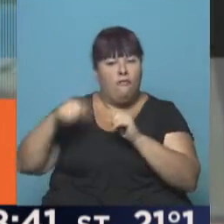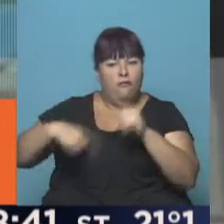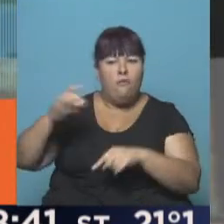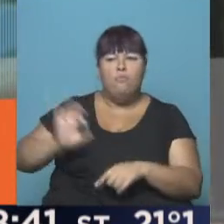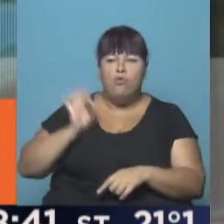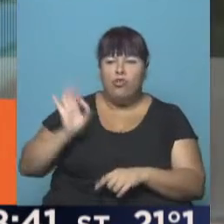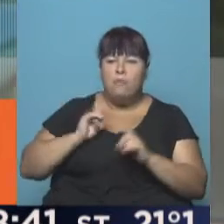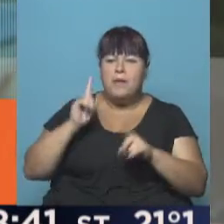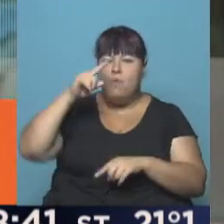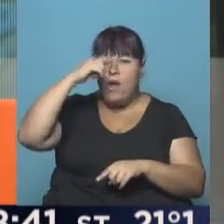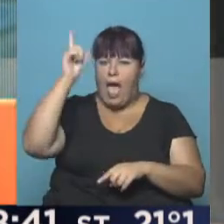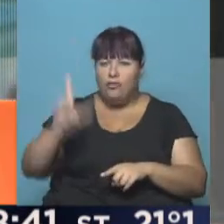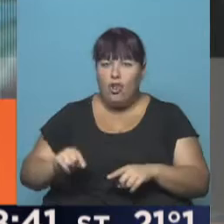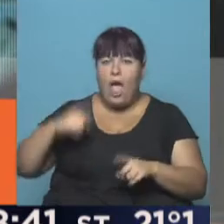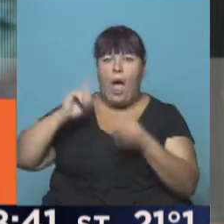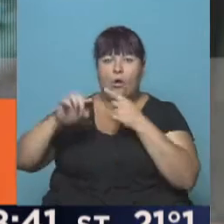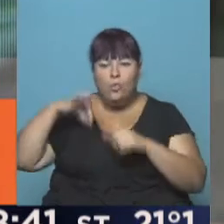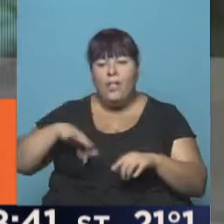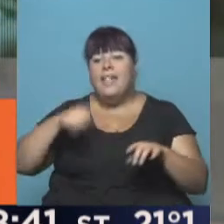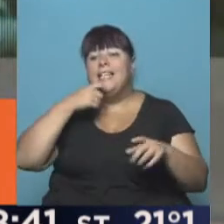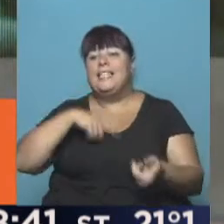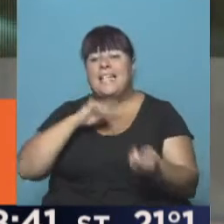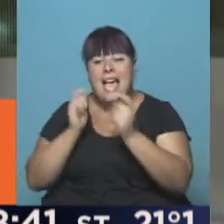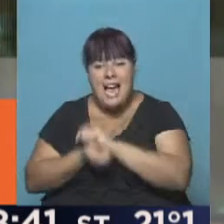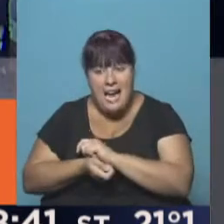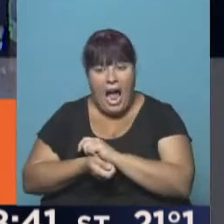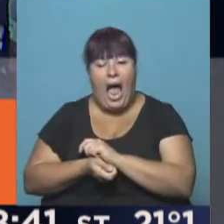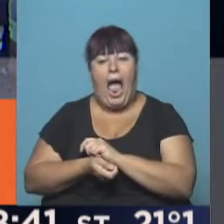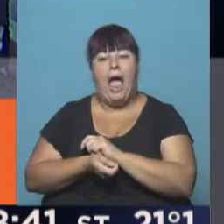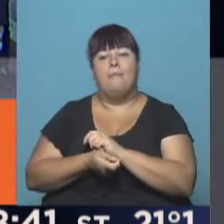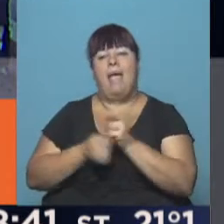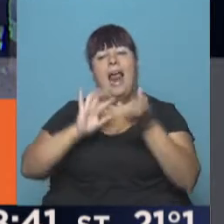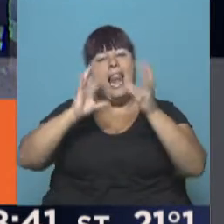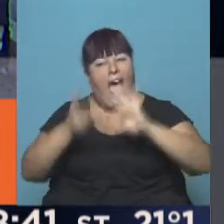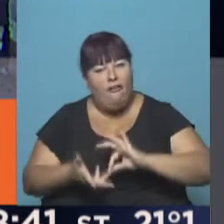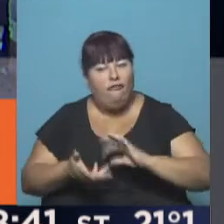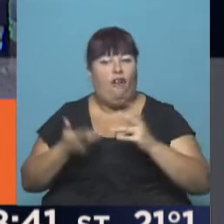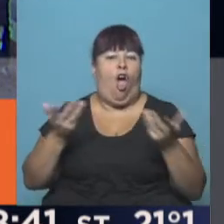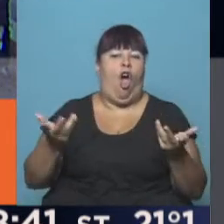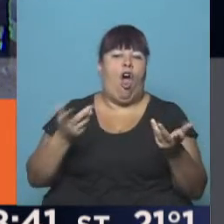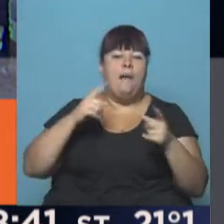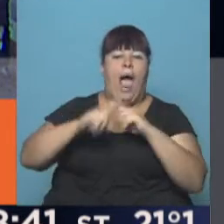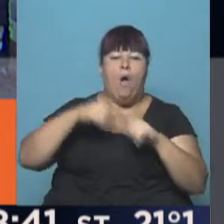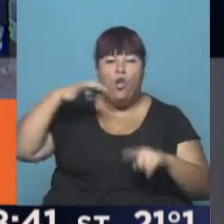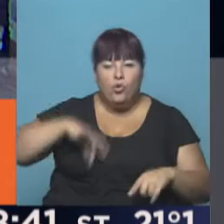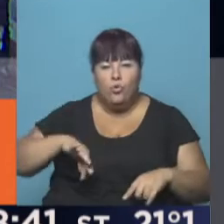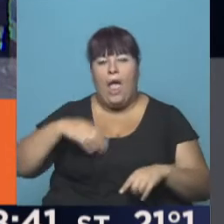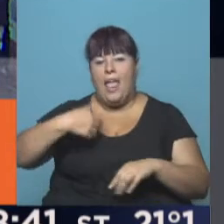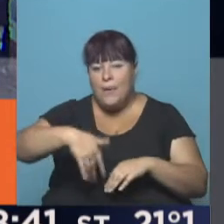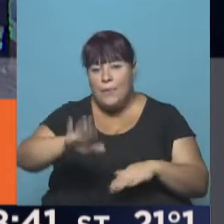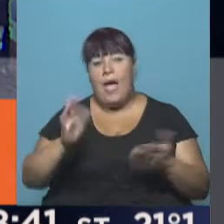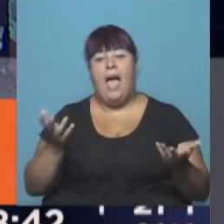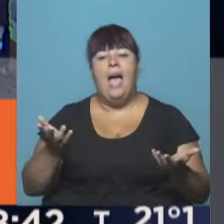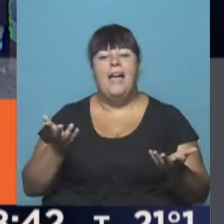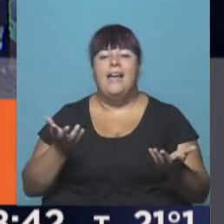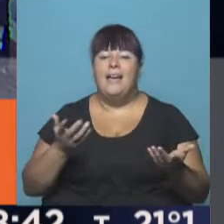hace muchos años y si se quería cambiar el sistema la forma en que las paritarias iban a llevar adelante